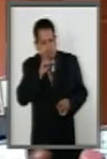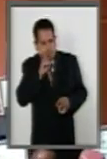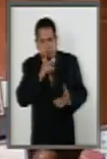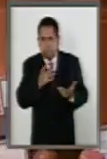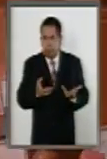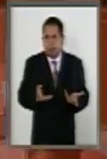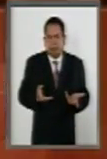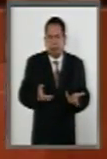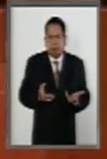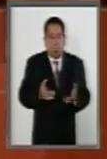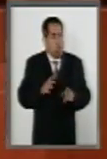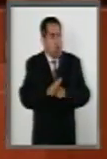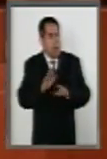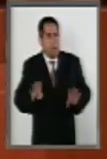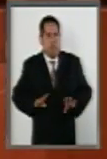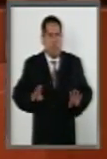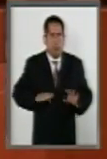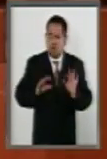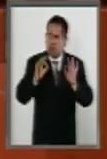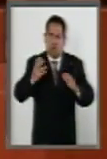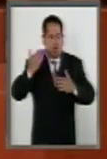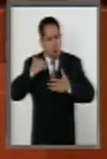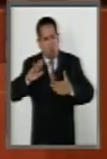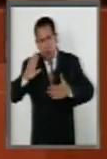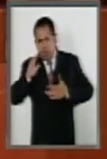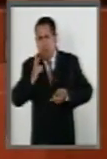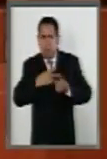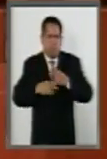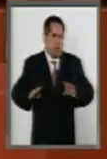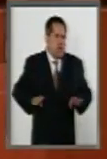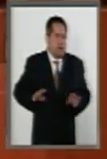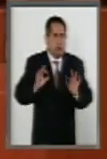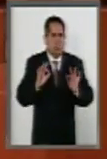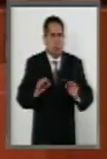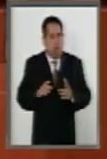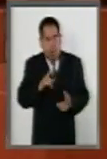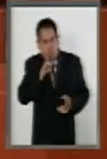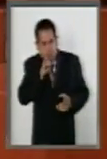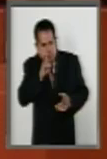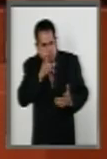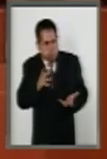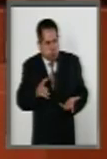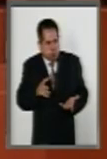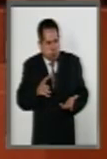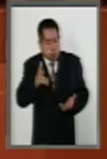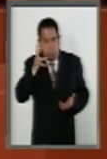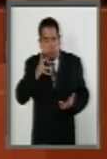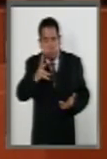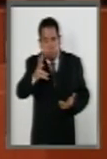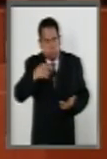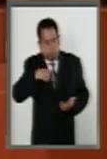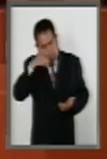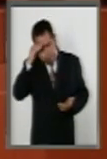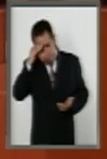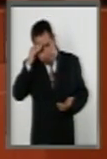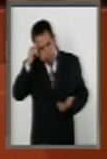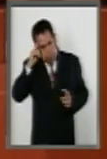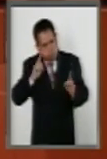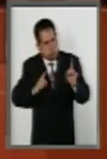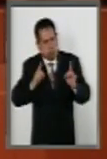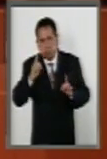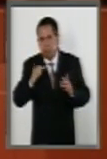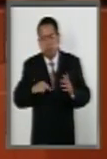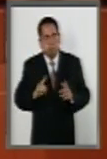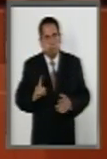de los grandes beneficios que prometieron y hacia adelante no se prevé que los vayan a dar.